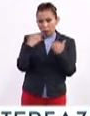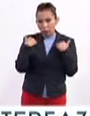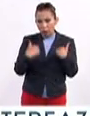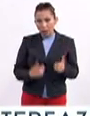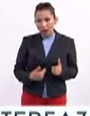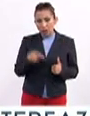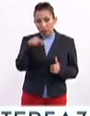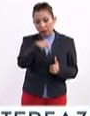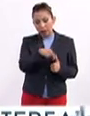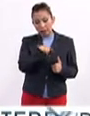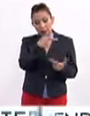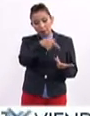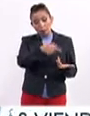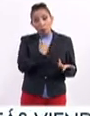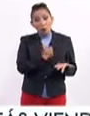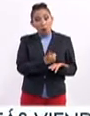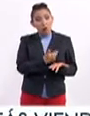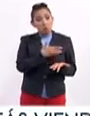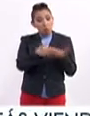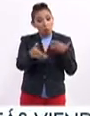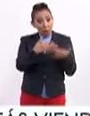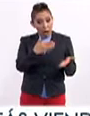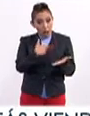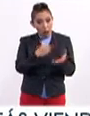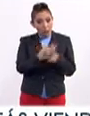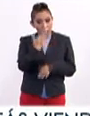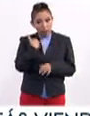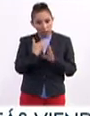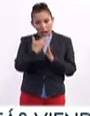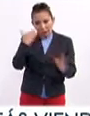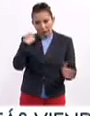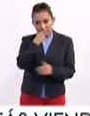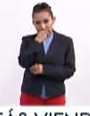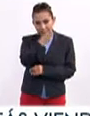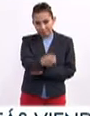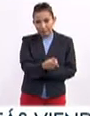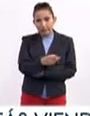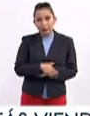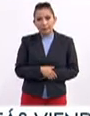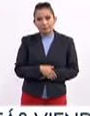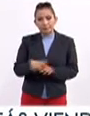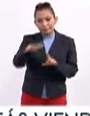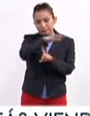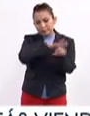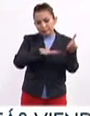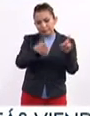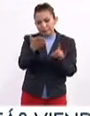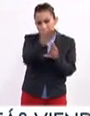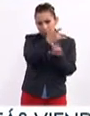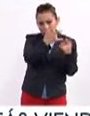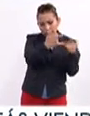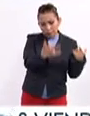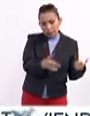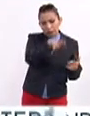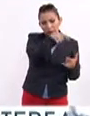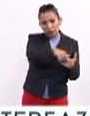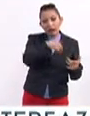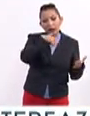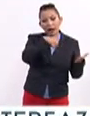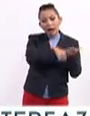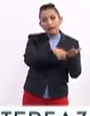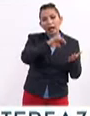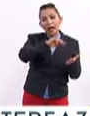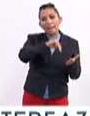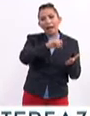obviamente son un producto de la modernidad. Ya ustedes lo adelantaron en el contexto previo, desde la Carta Magna